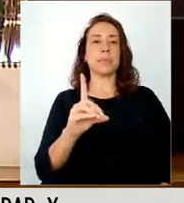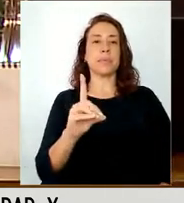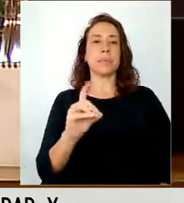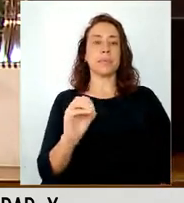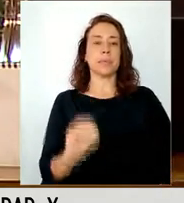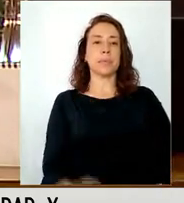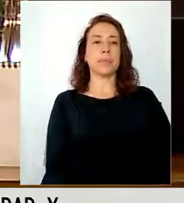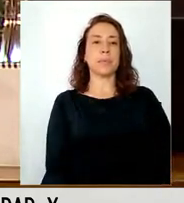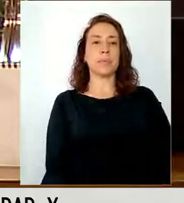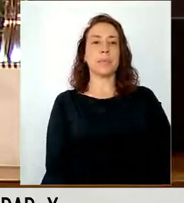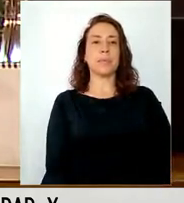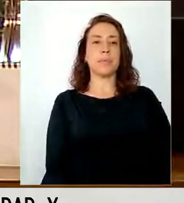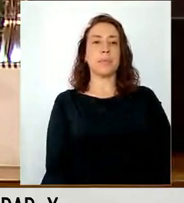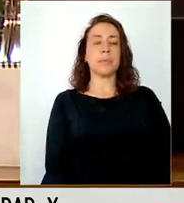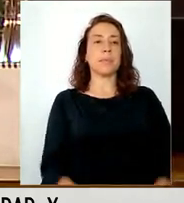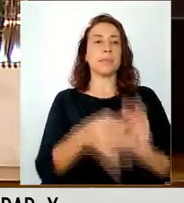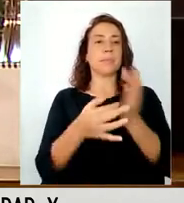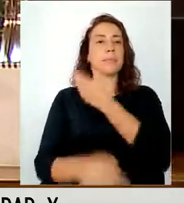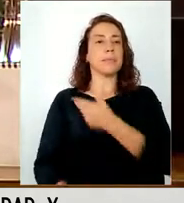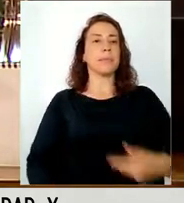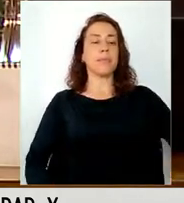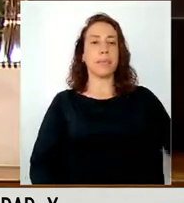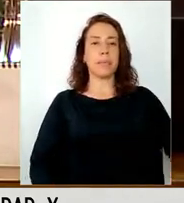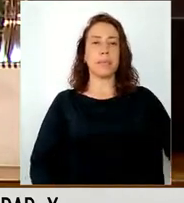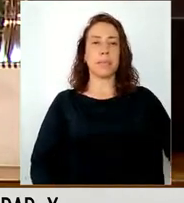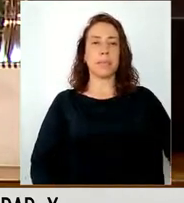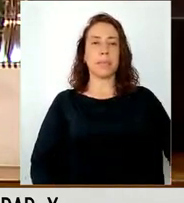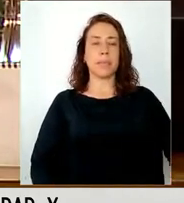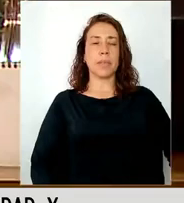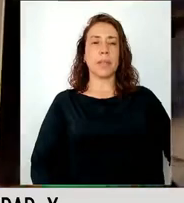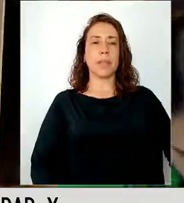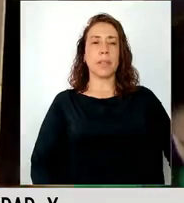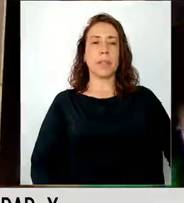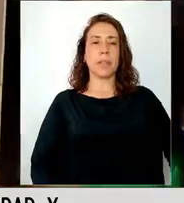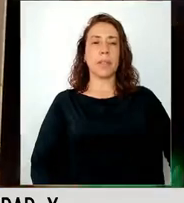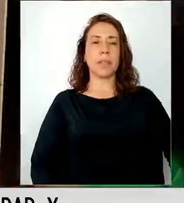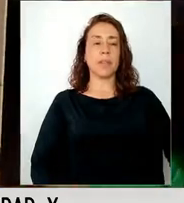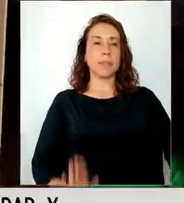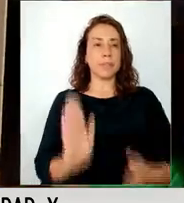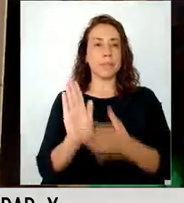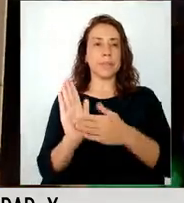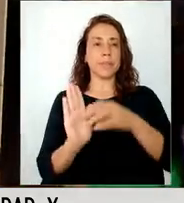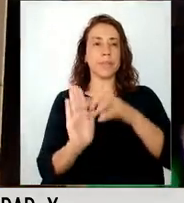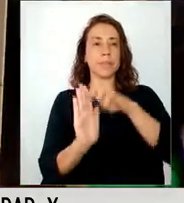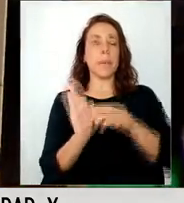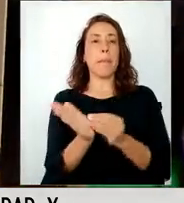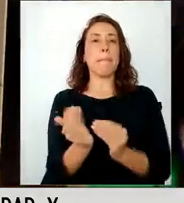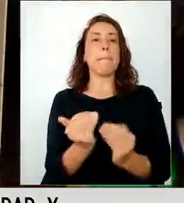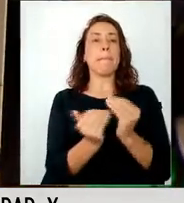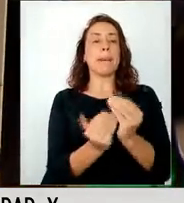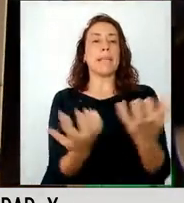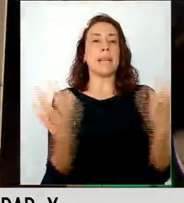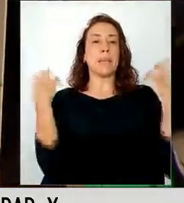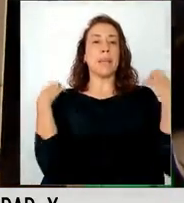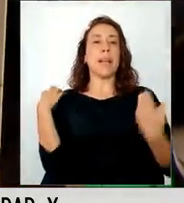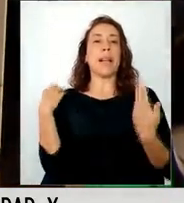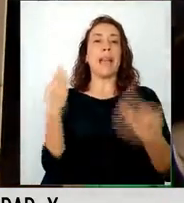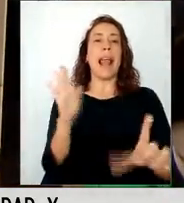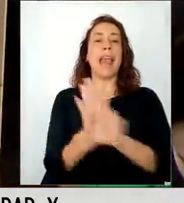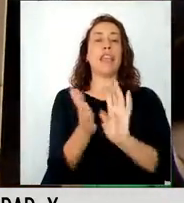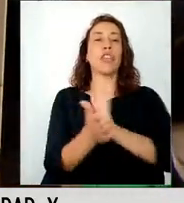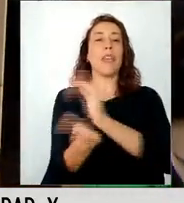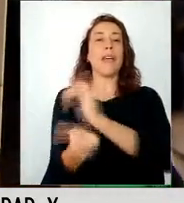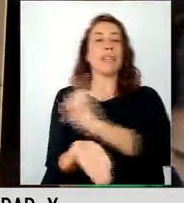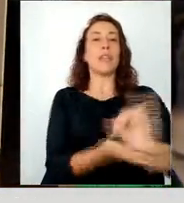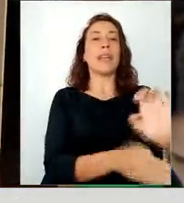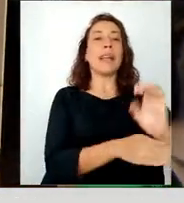Gracias presidente presidente en efecto este proyecto ampliará la competencia de la ley a todos los órganos del Estado incluyendo El poder